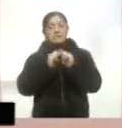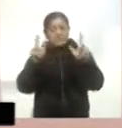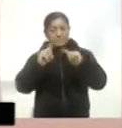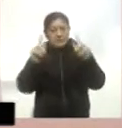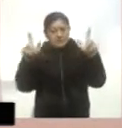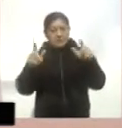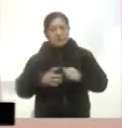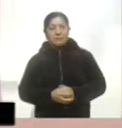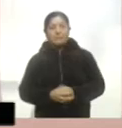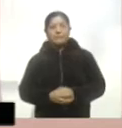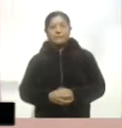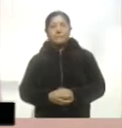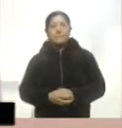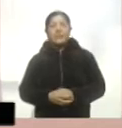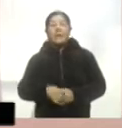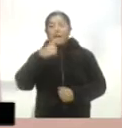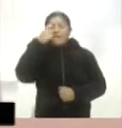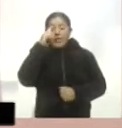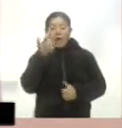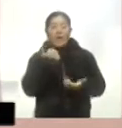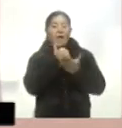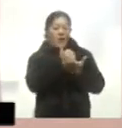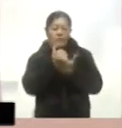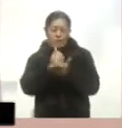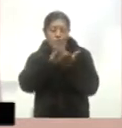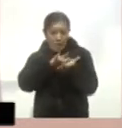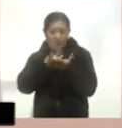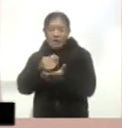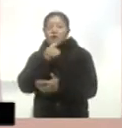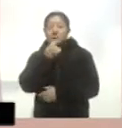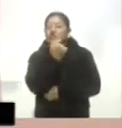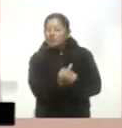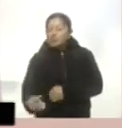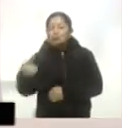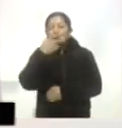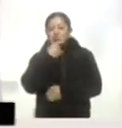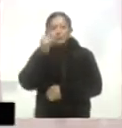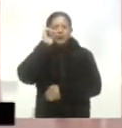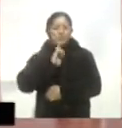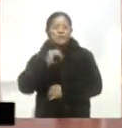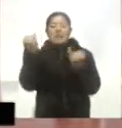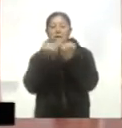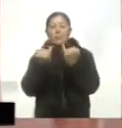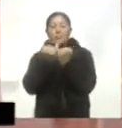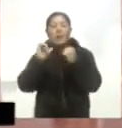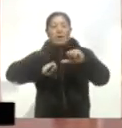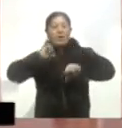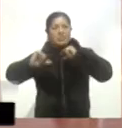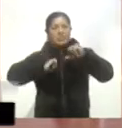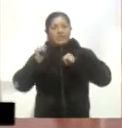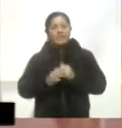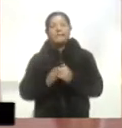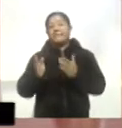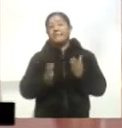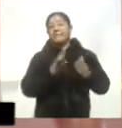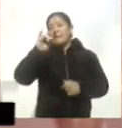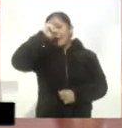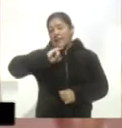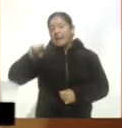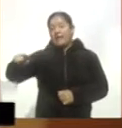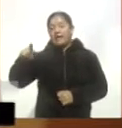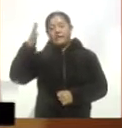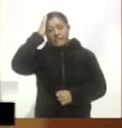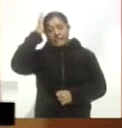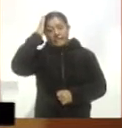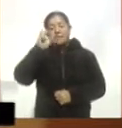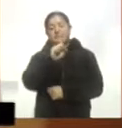en favor de cada niña, de cada niño y de cada adolescente. En su oportunidad, la secretaria ejecutiva del